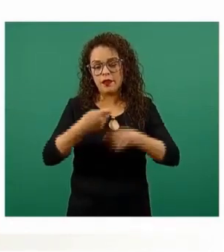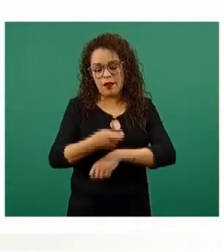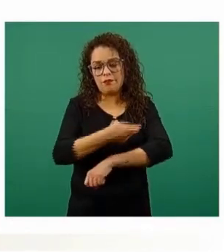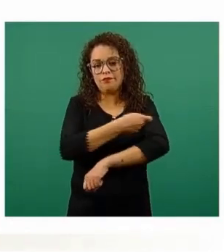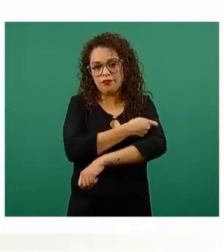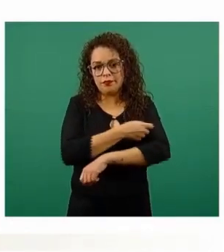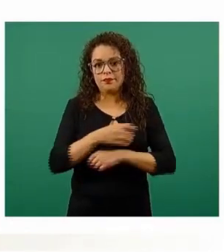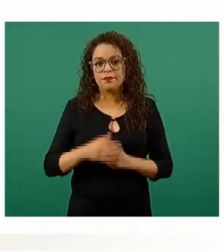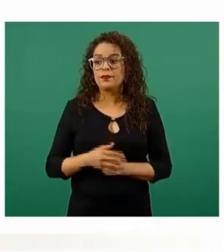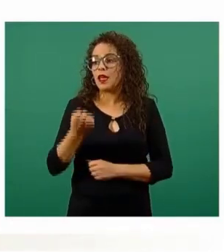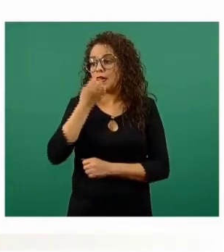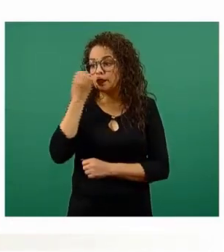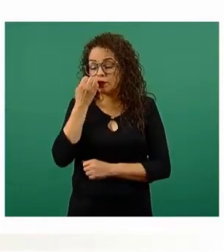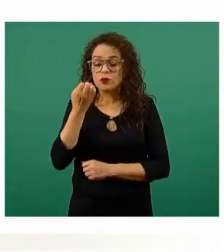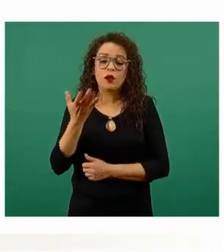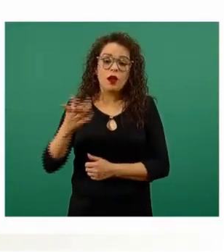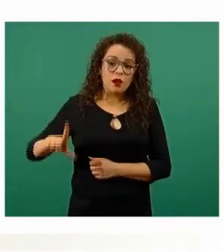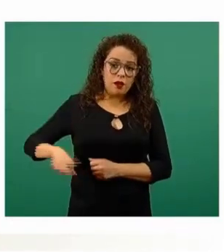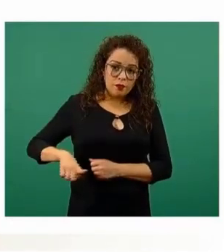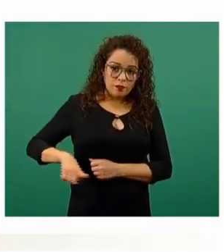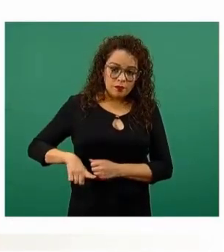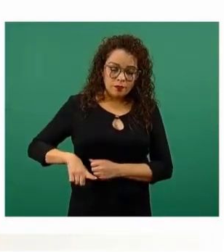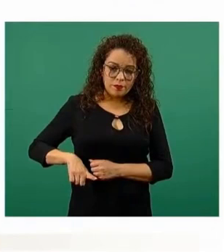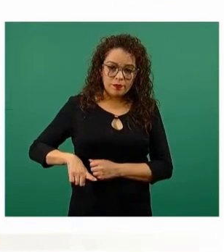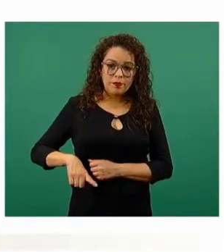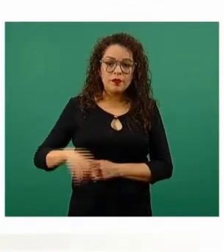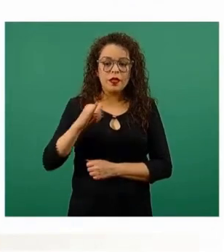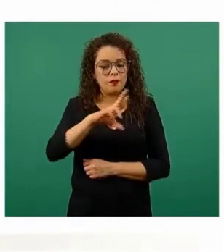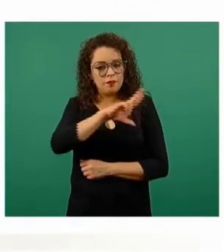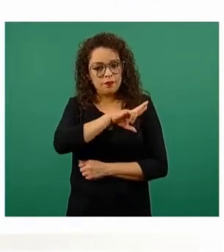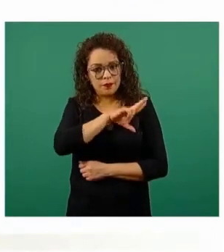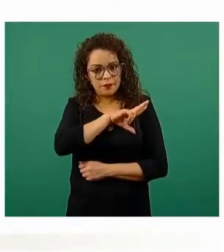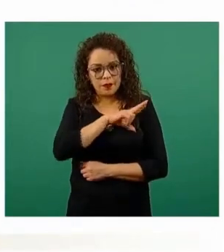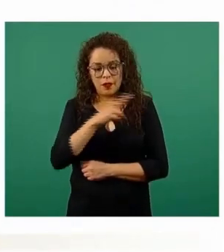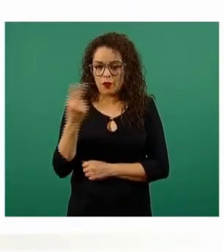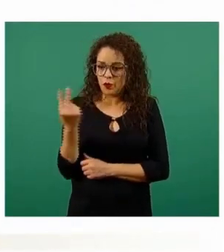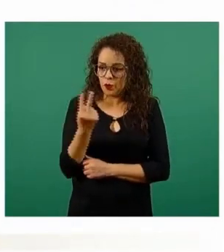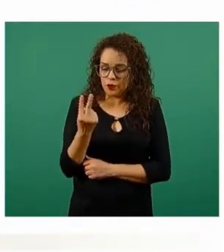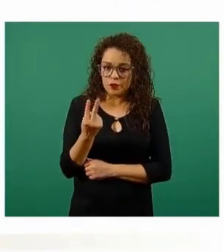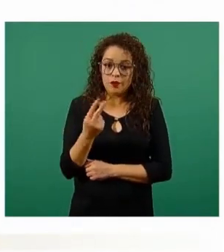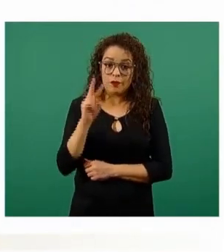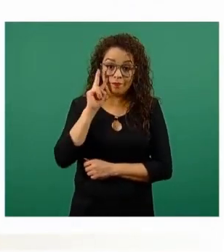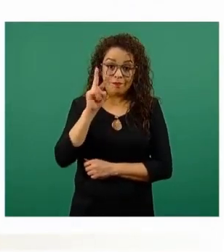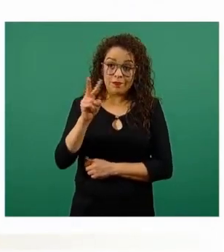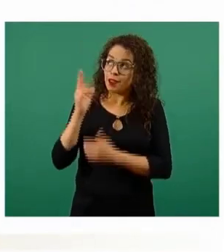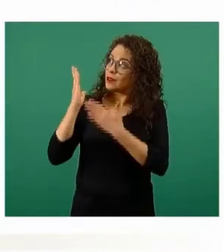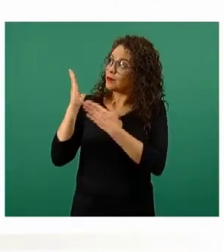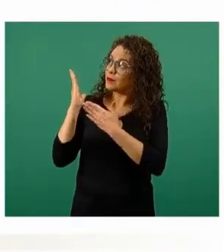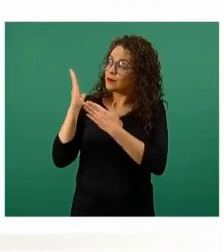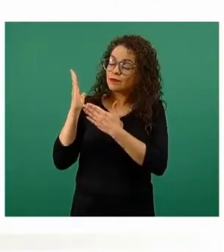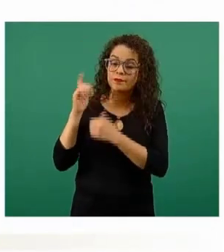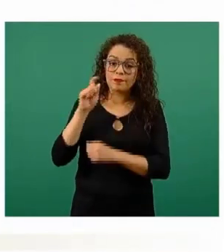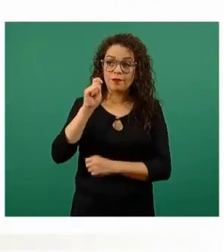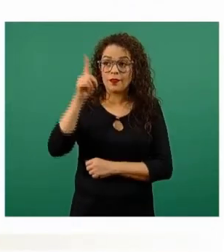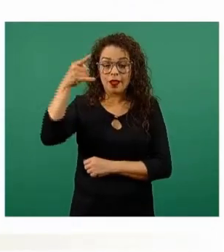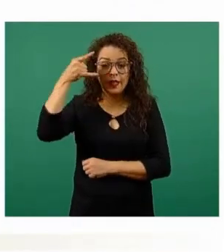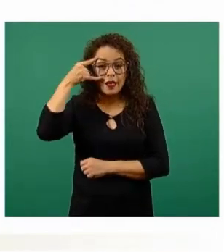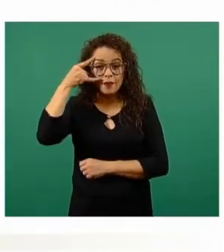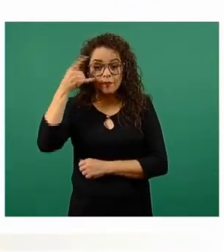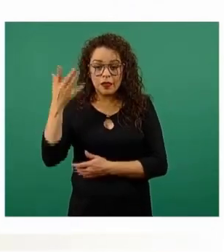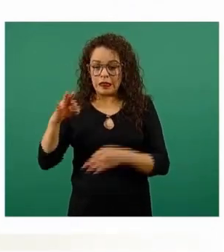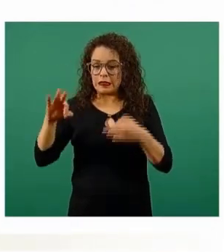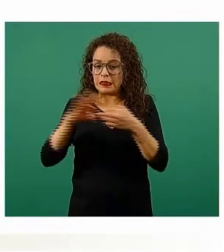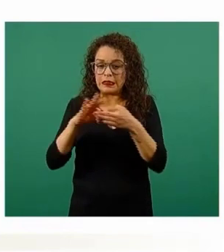escuelas públicas o en el sistema público como en el sistema privado y podemos ver que en campeche tú llegamos a esta meta de casi un 90